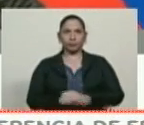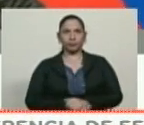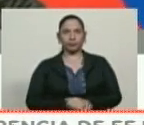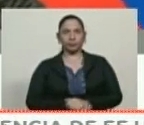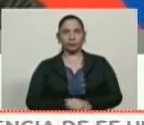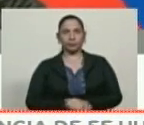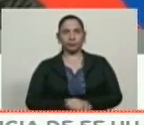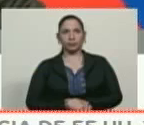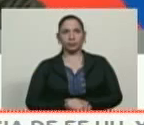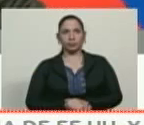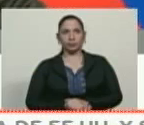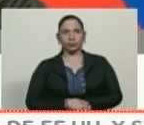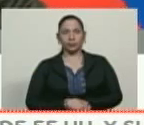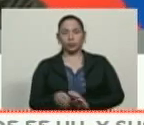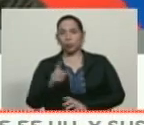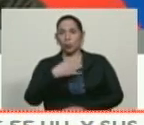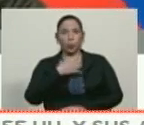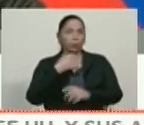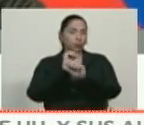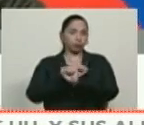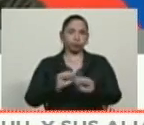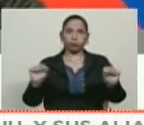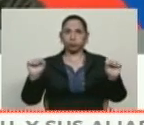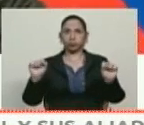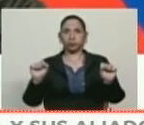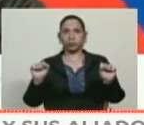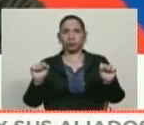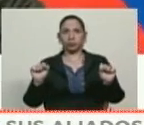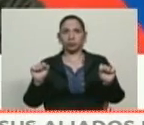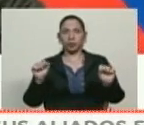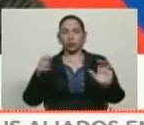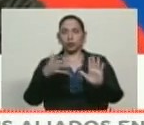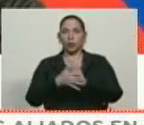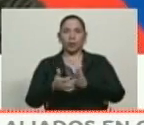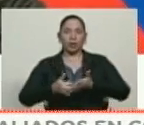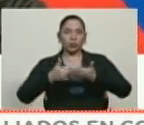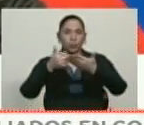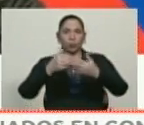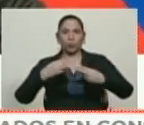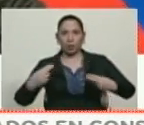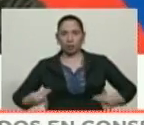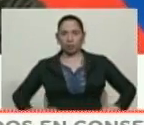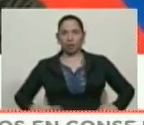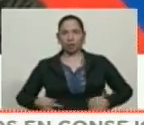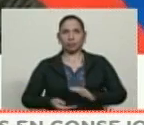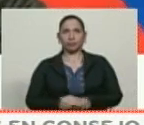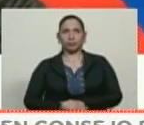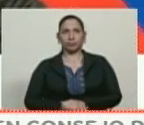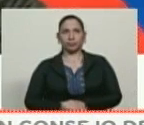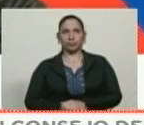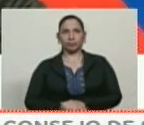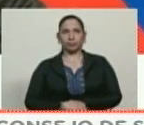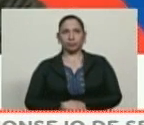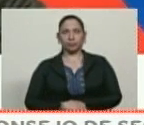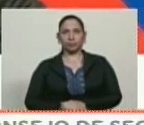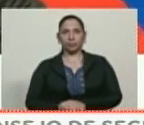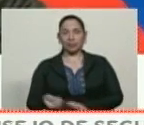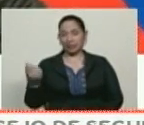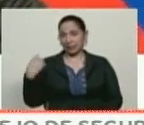Pensamos que es inadmisible politizar el tema de la ayuda humanitaria. Las cuestiones de la ayuda humanitaria tienen